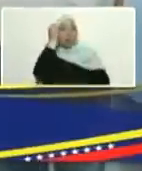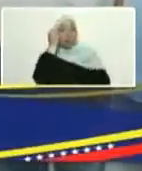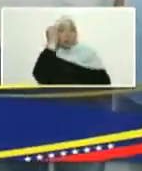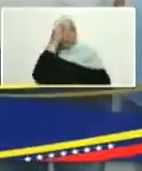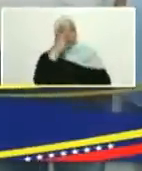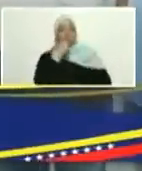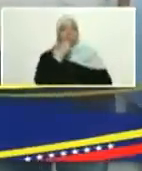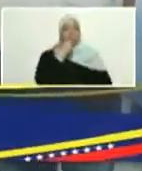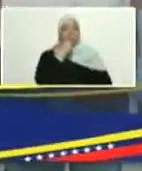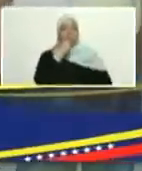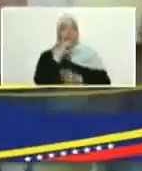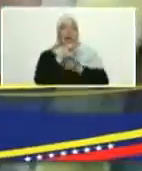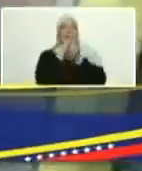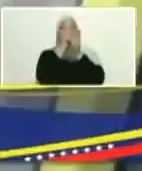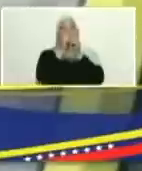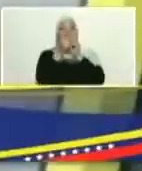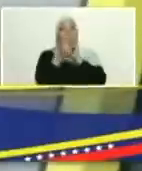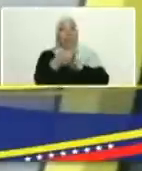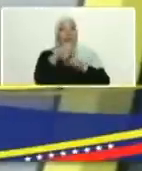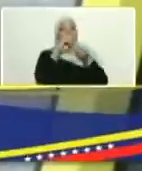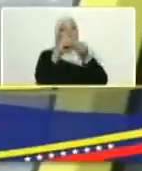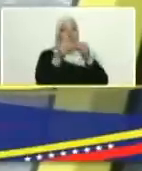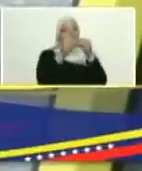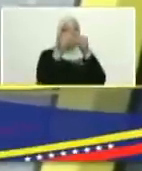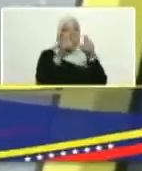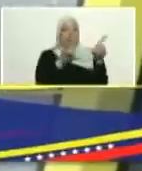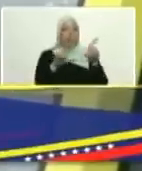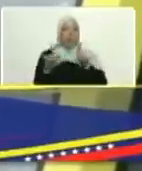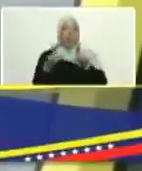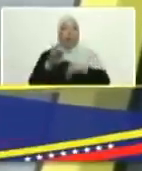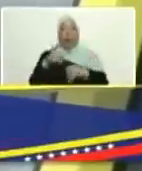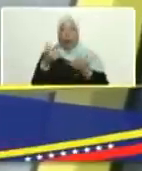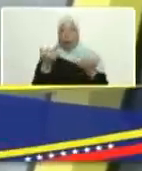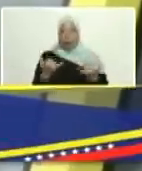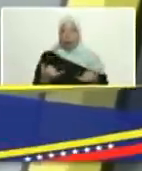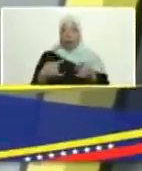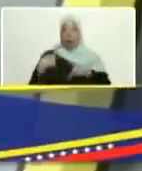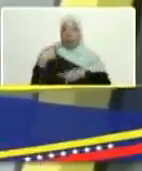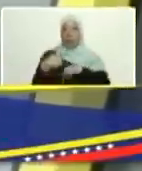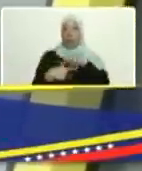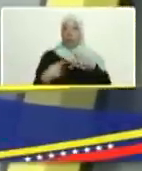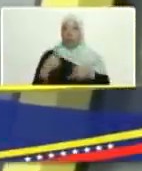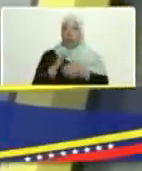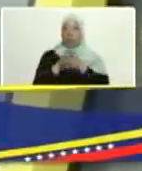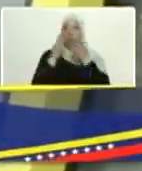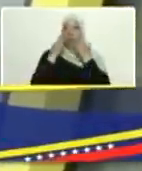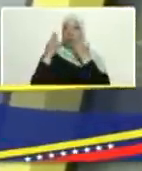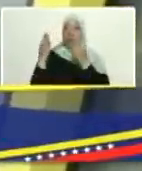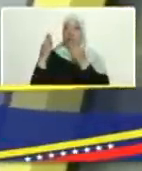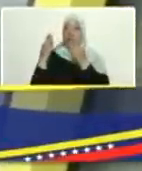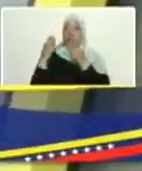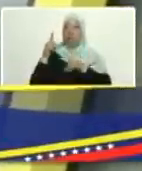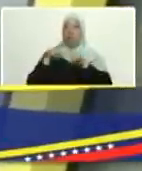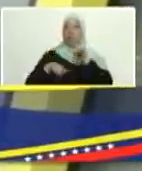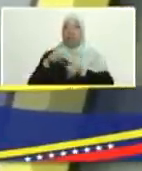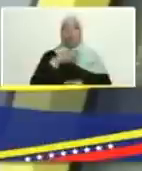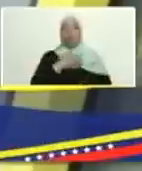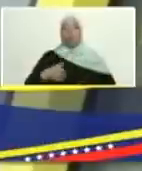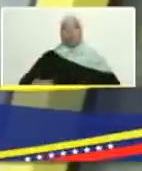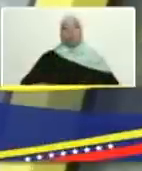cartón y ahora tenemos como producto, si me permiten por favor, tenemos como producto,